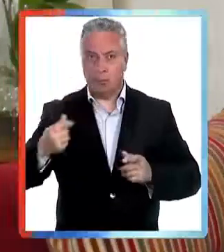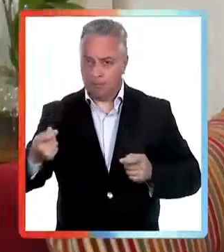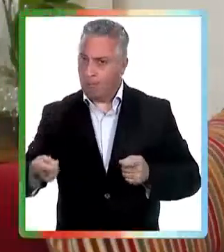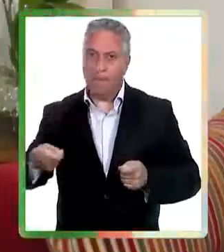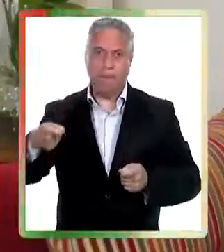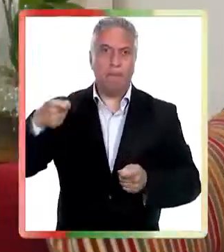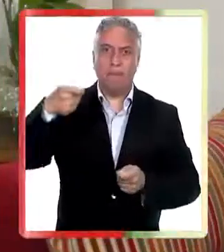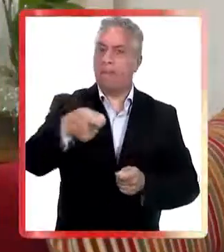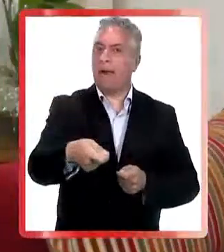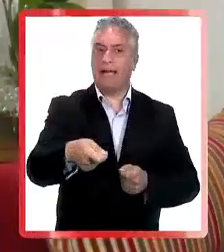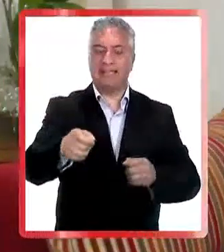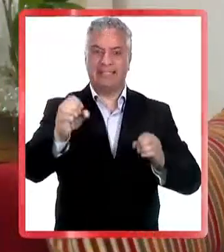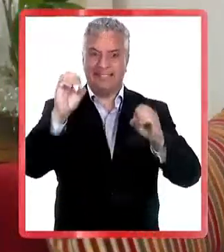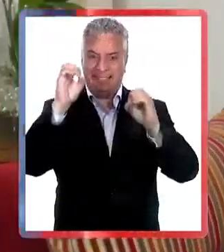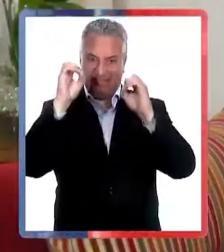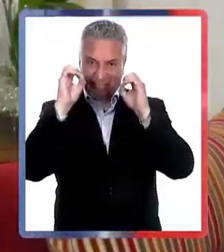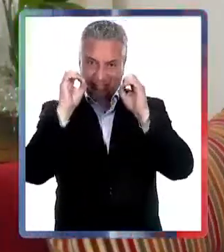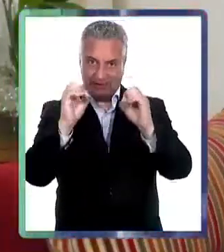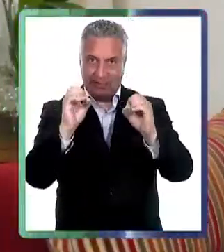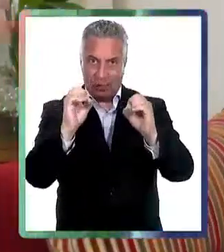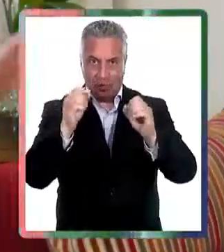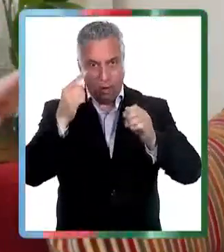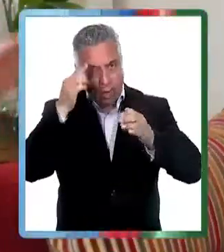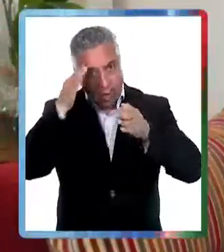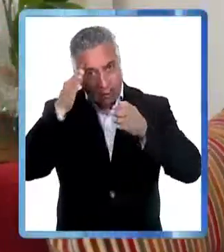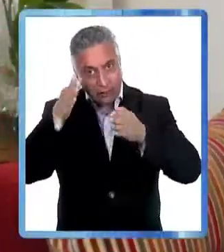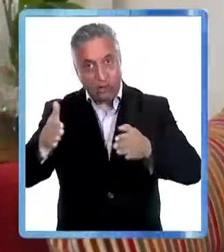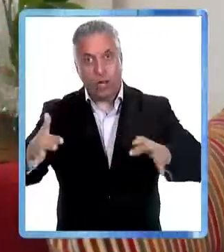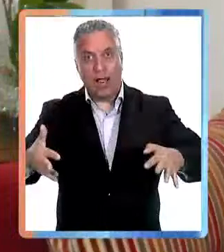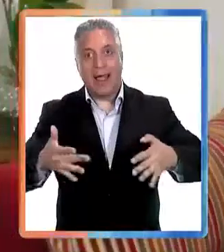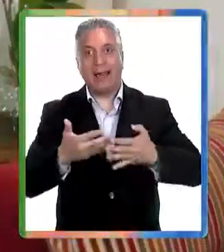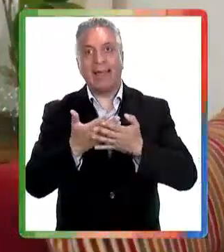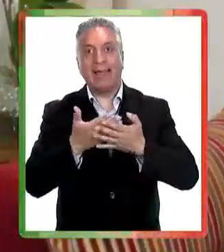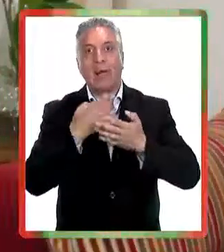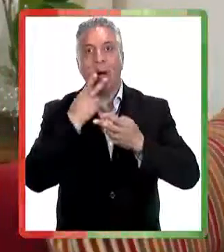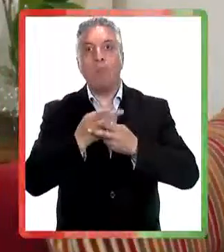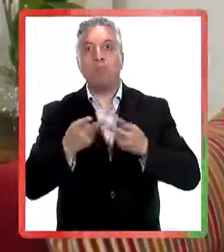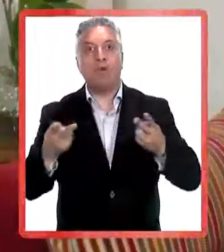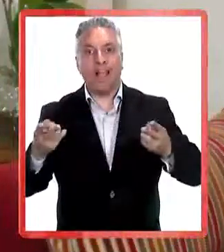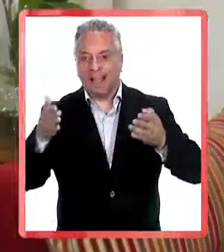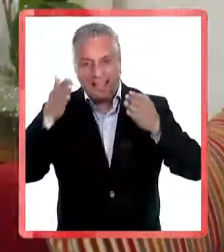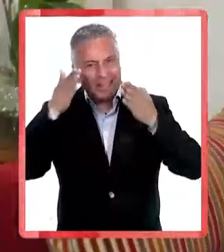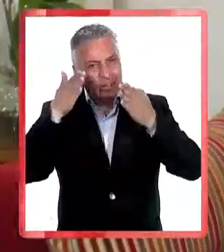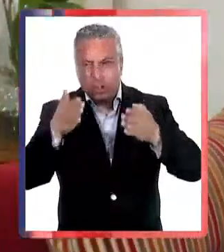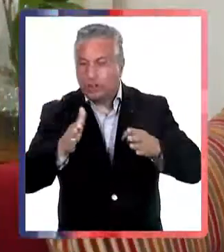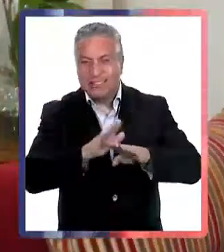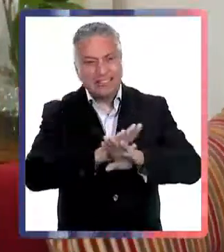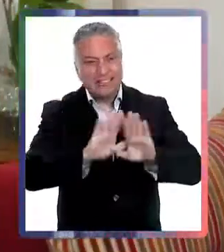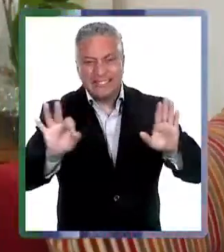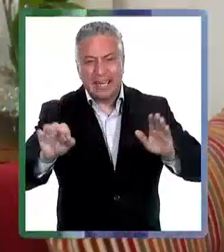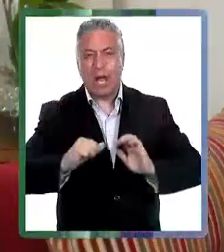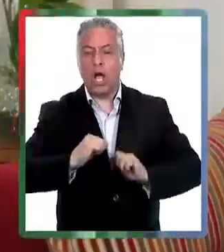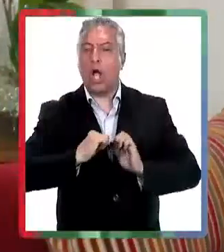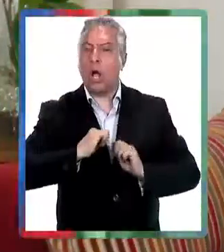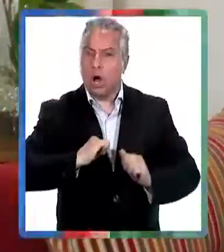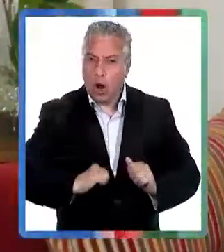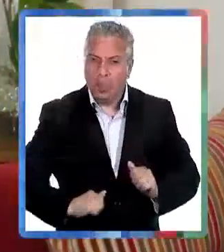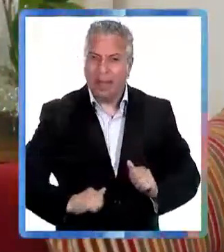pagar absolutamente nada en la atención en la red pública, en ninguna atención,